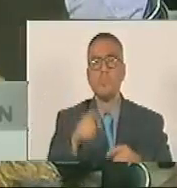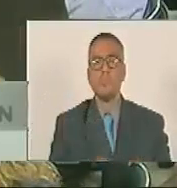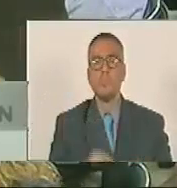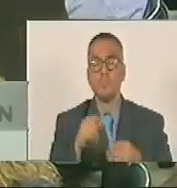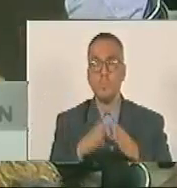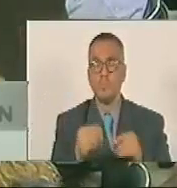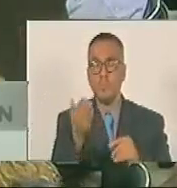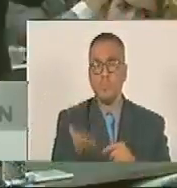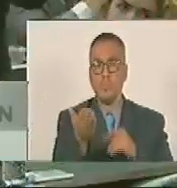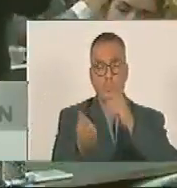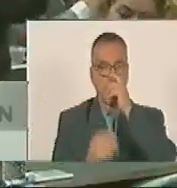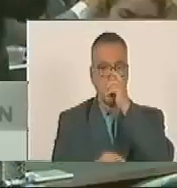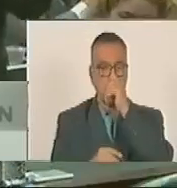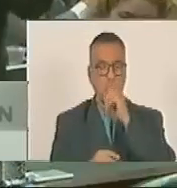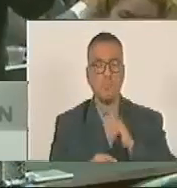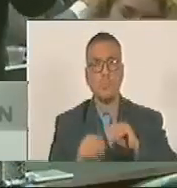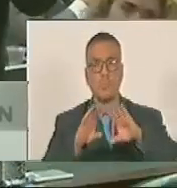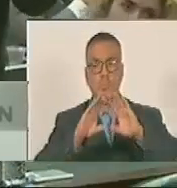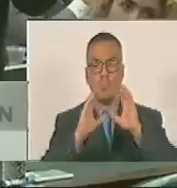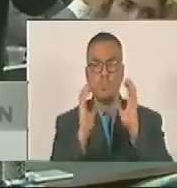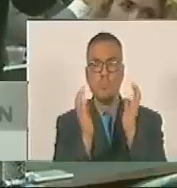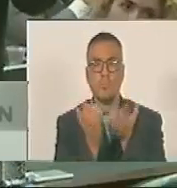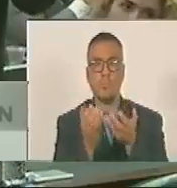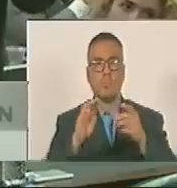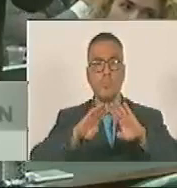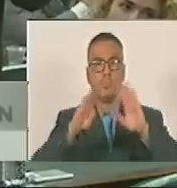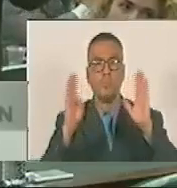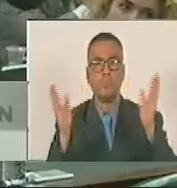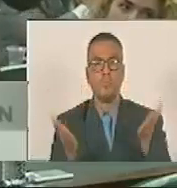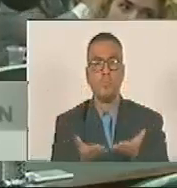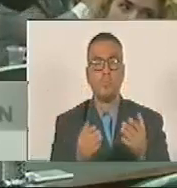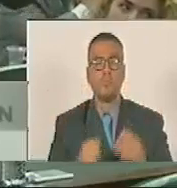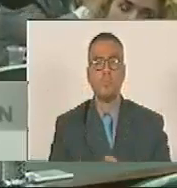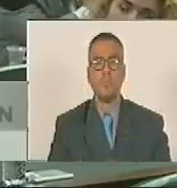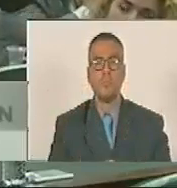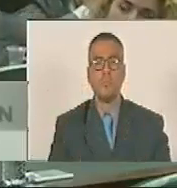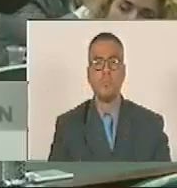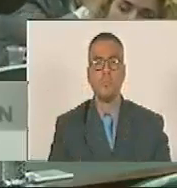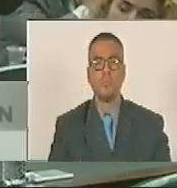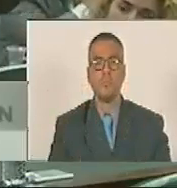muy importante en la geopolítica mundial. Ese